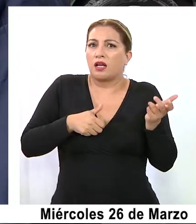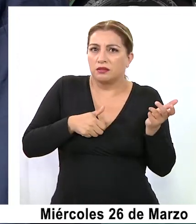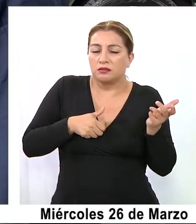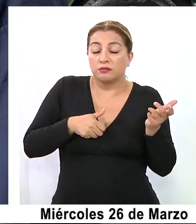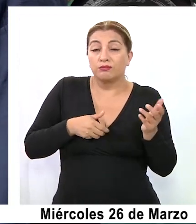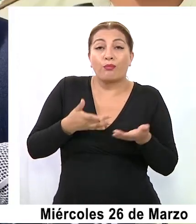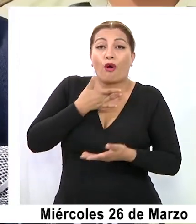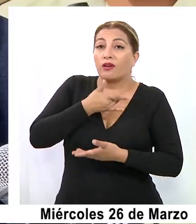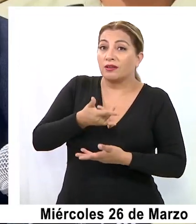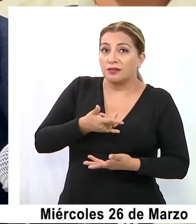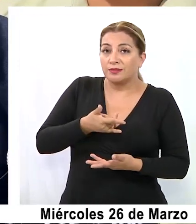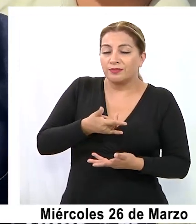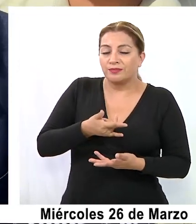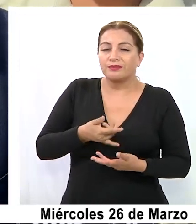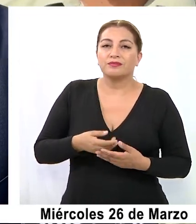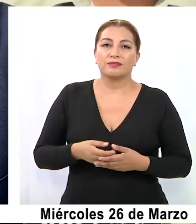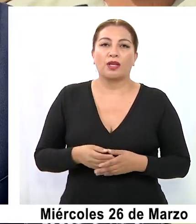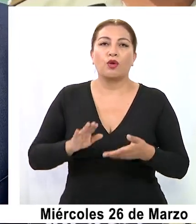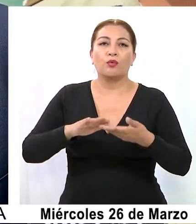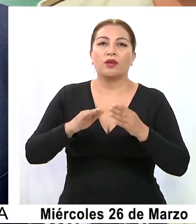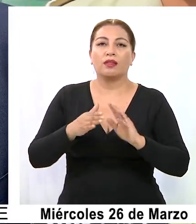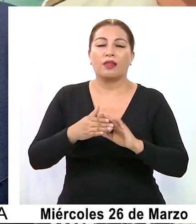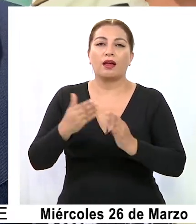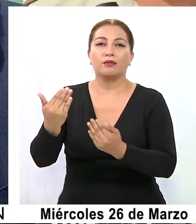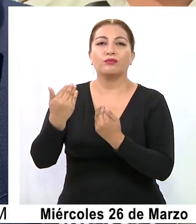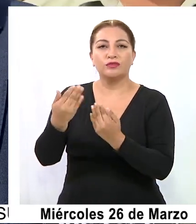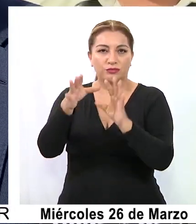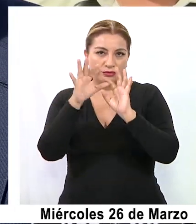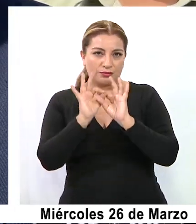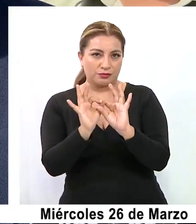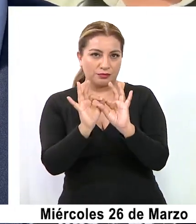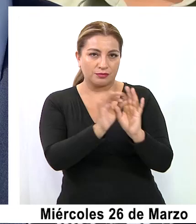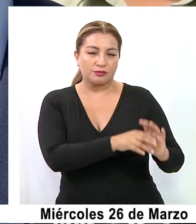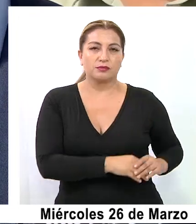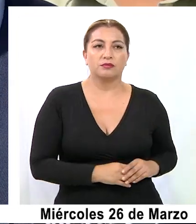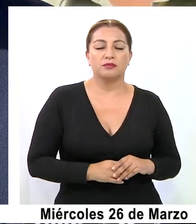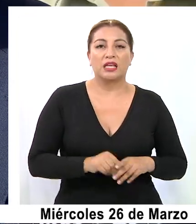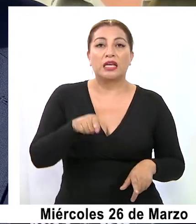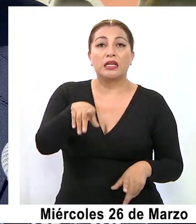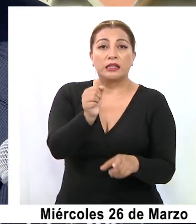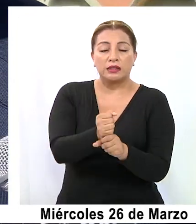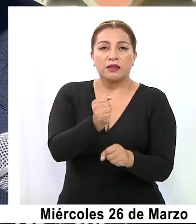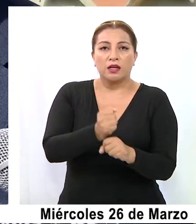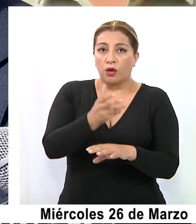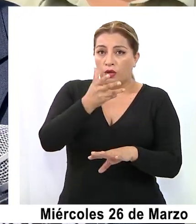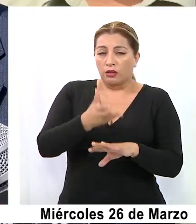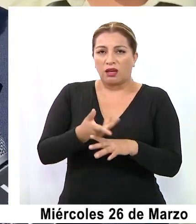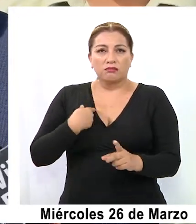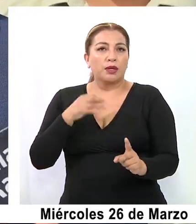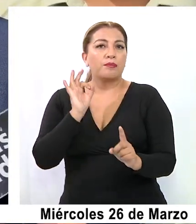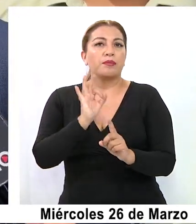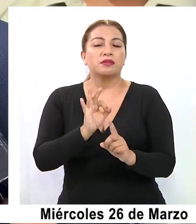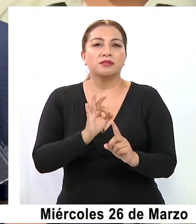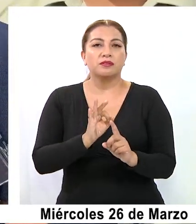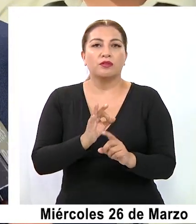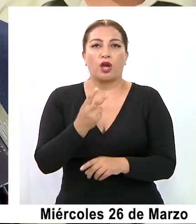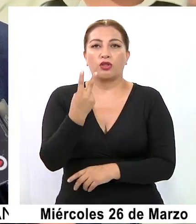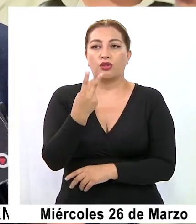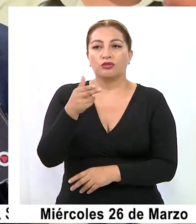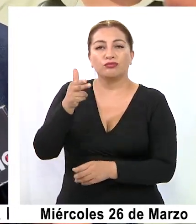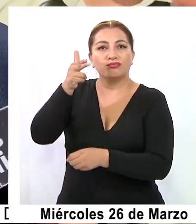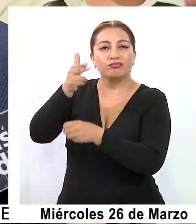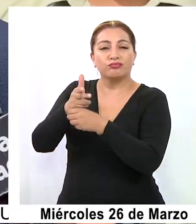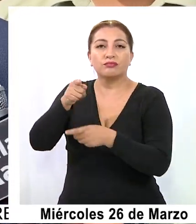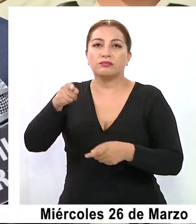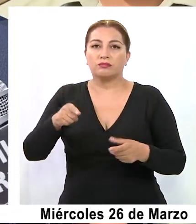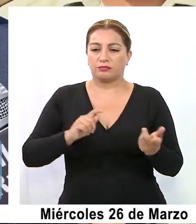fue gracias a la colaboración de la comunidad. El procedimiento que tenemos acá, particularmente con la incautación de estas dos armas de